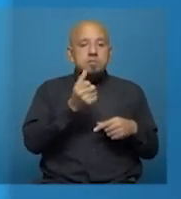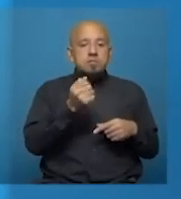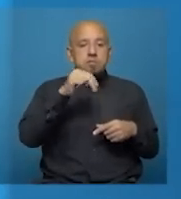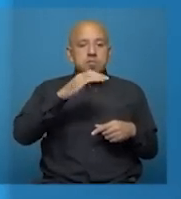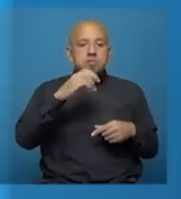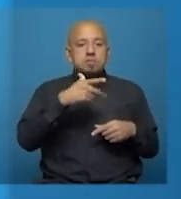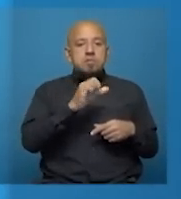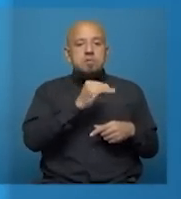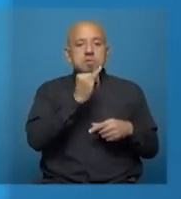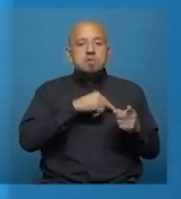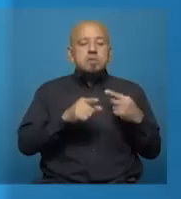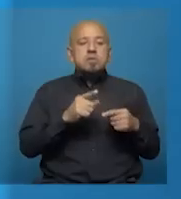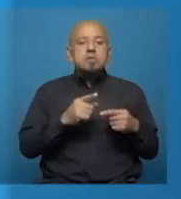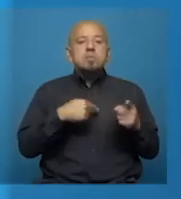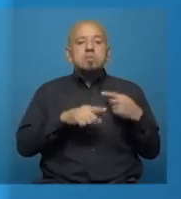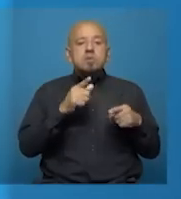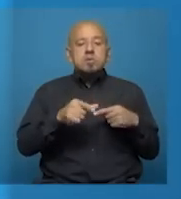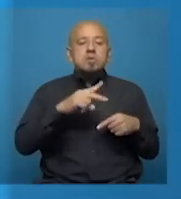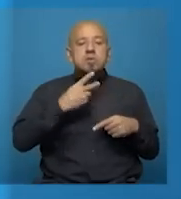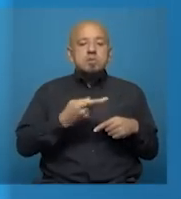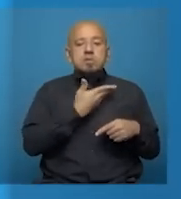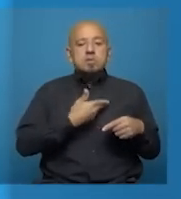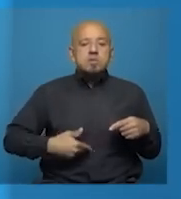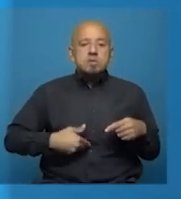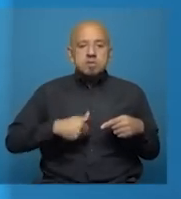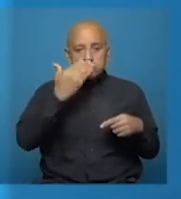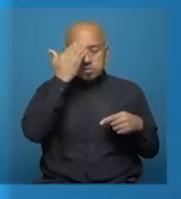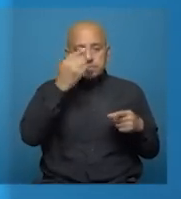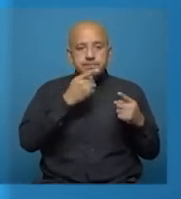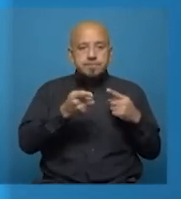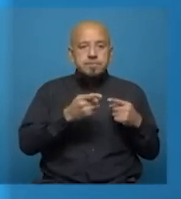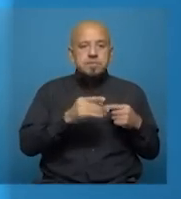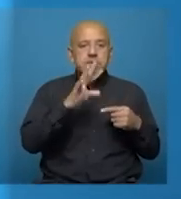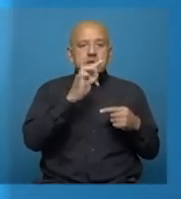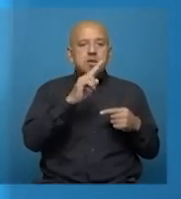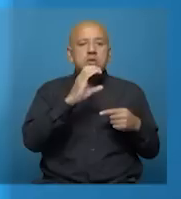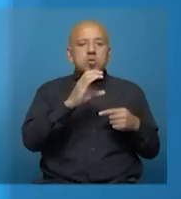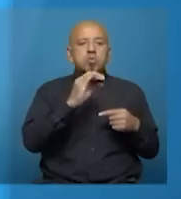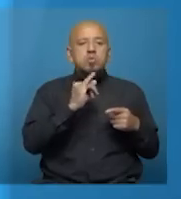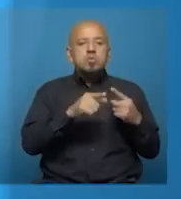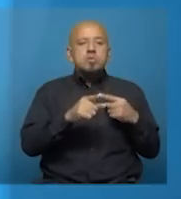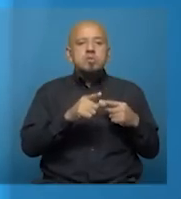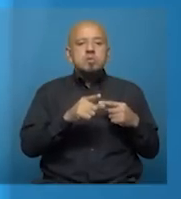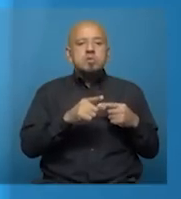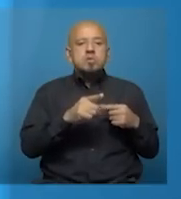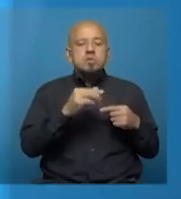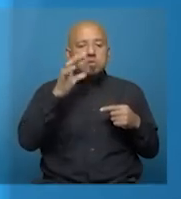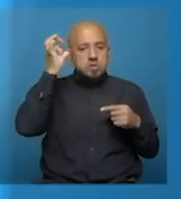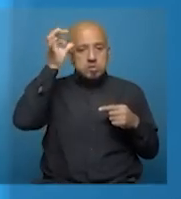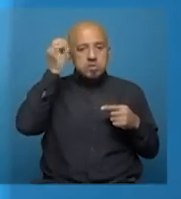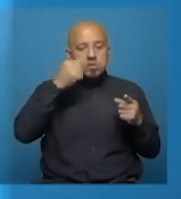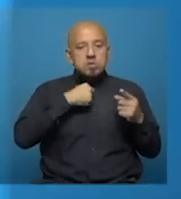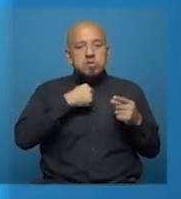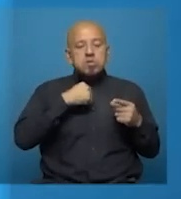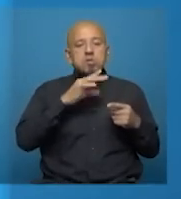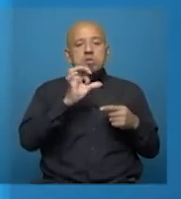estaba en el Uruguay, pero la vicepresidenta del Frente, el diputado Mariano Tucci, el senador Sánchez y yo integramos